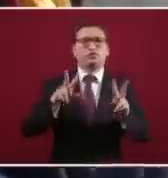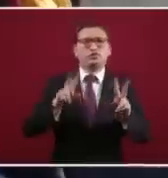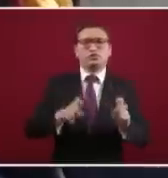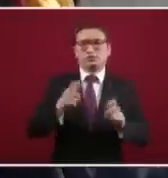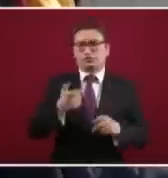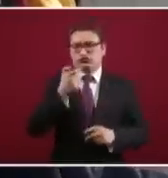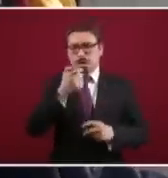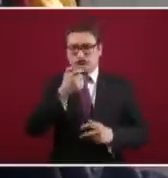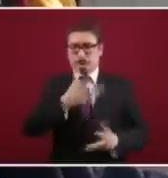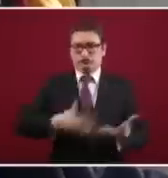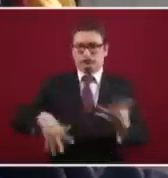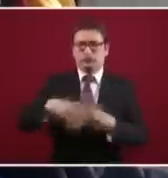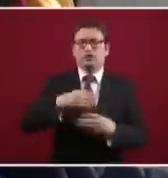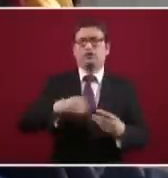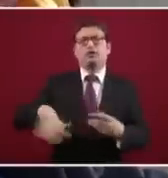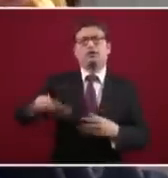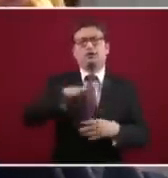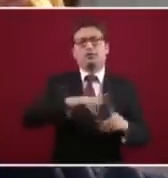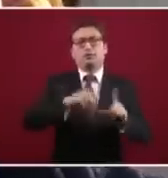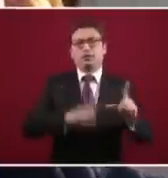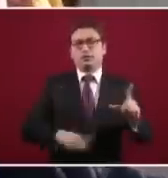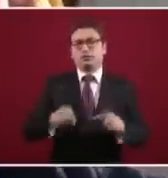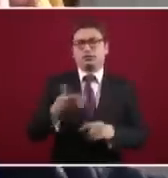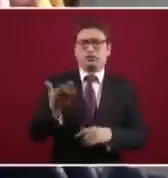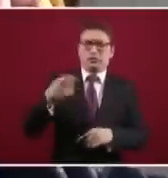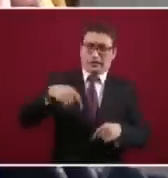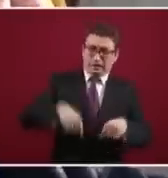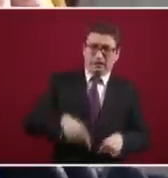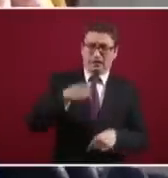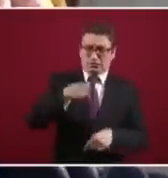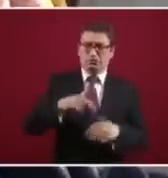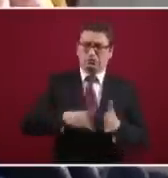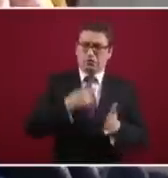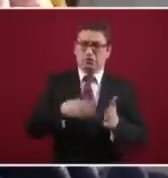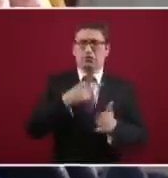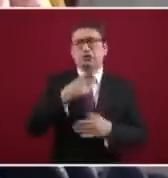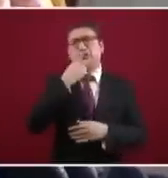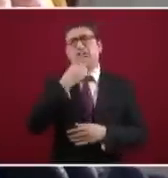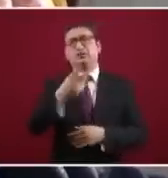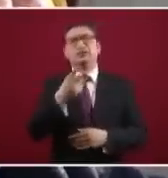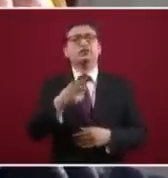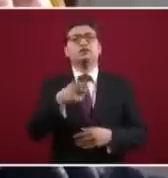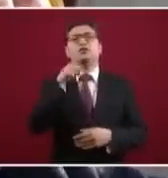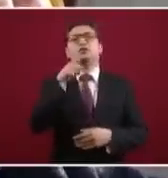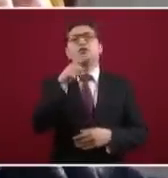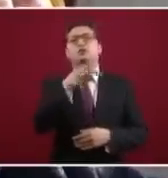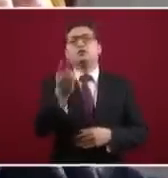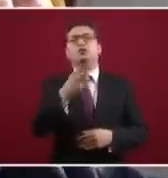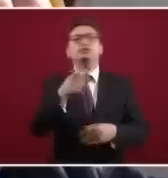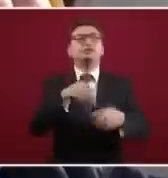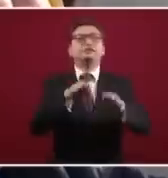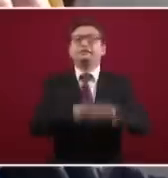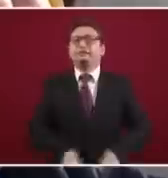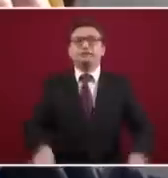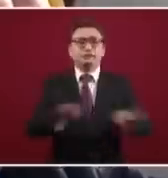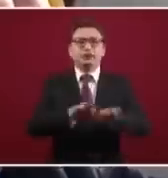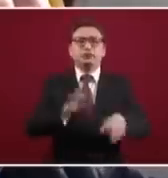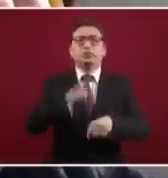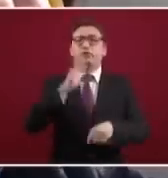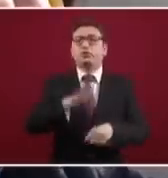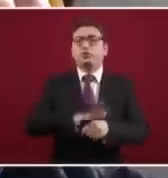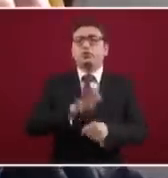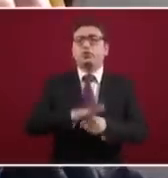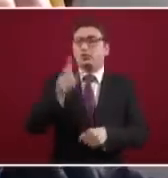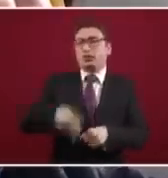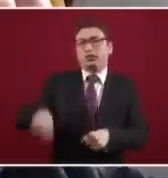respecto a la situación económica del país. Usted nos ha comentado aquí varias veces que lo que le importa a usted mucho es que la gente tenga recursos